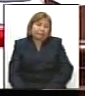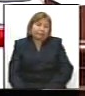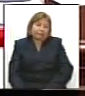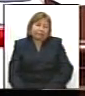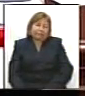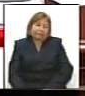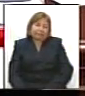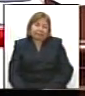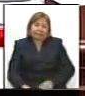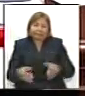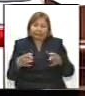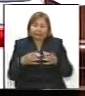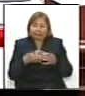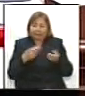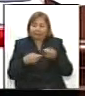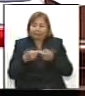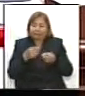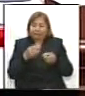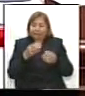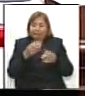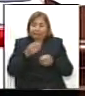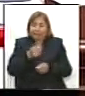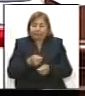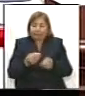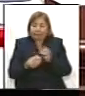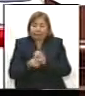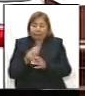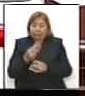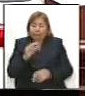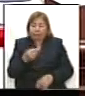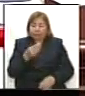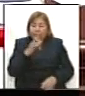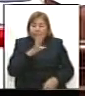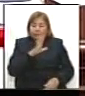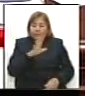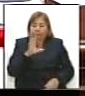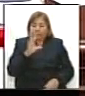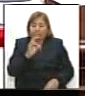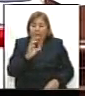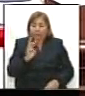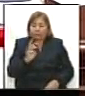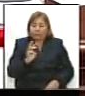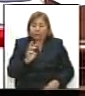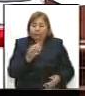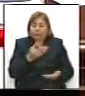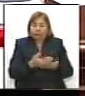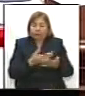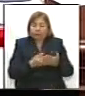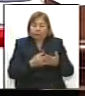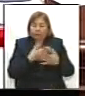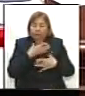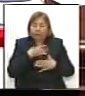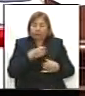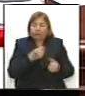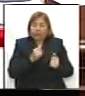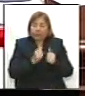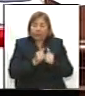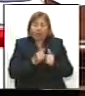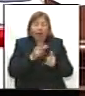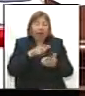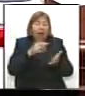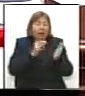De las Comisiones de Comercio Exterior y de Cultura, proyecto de ley 1576. Se propone declarar de interés nacional el